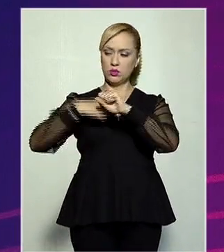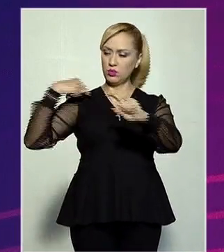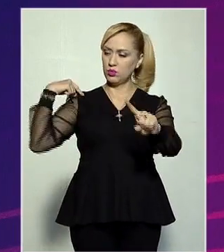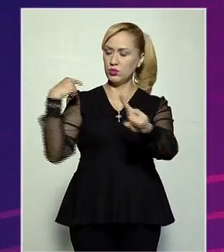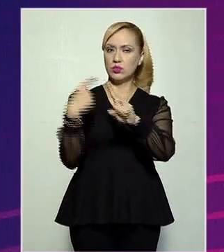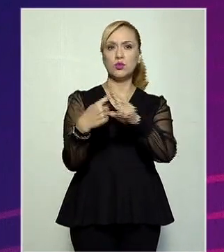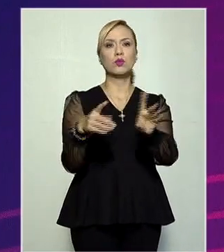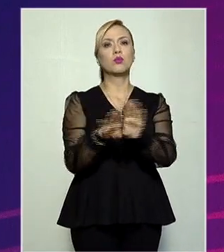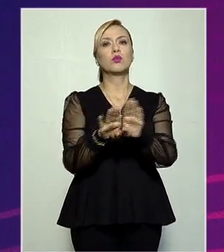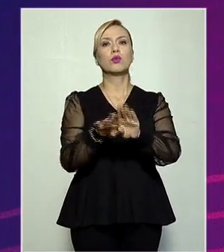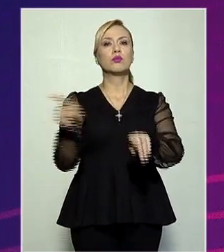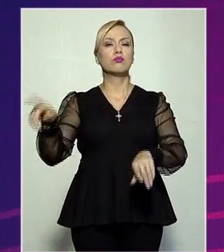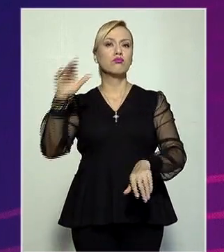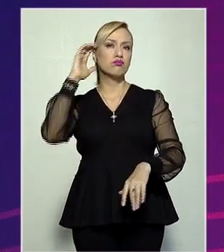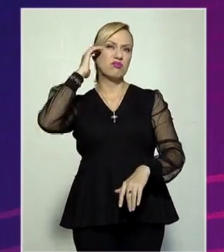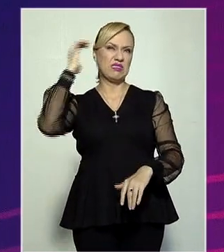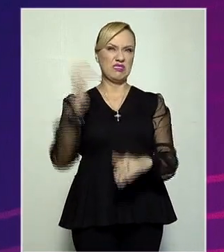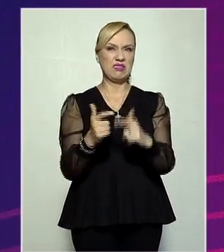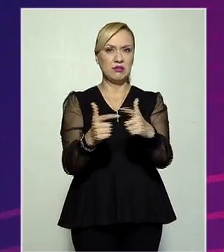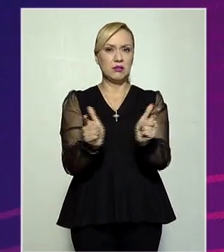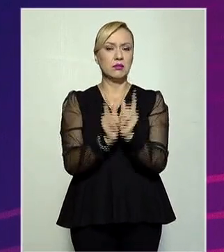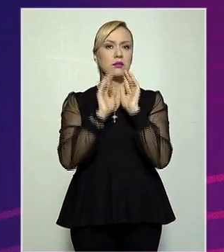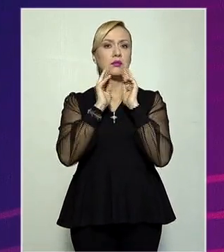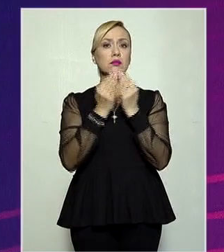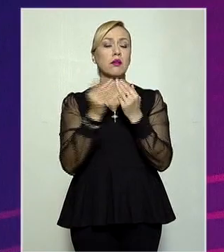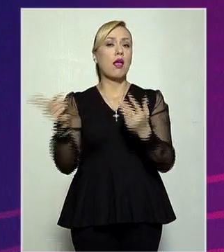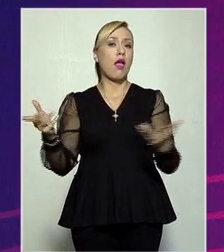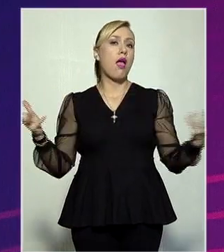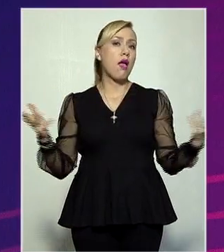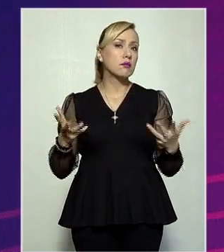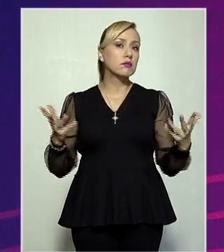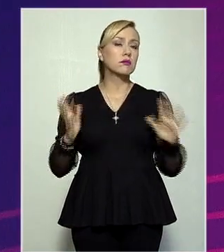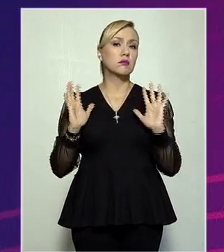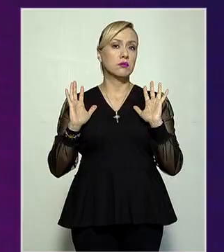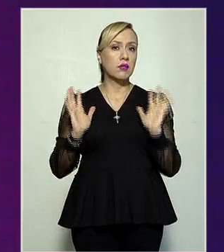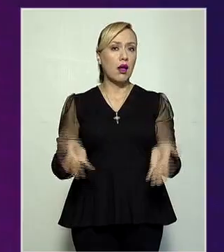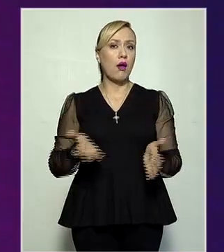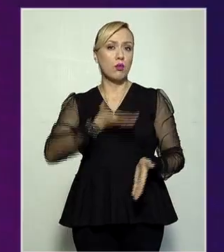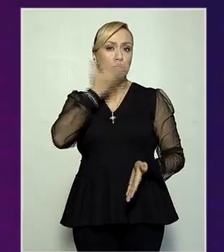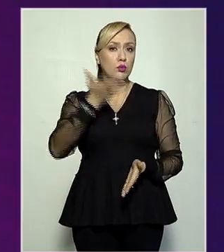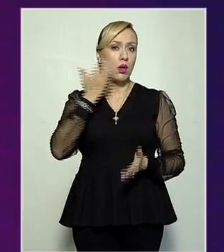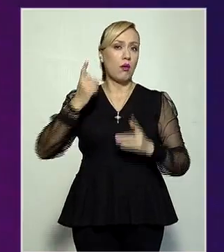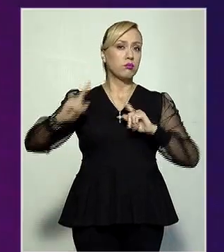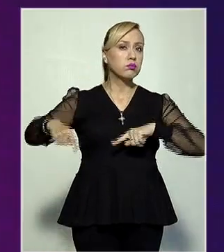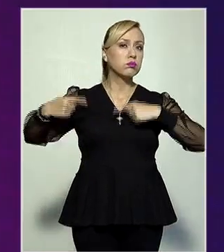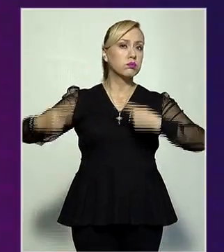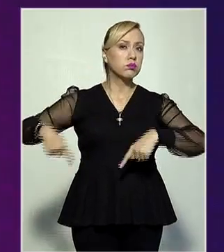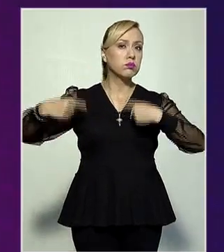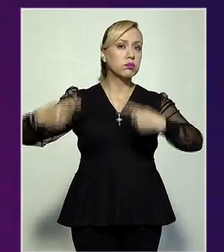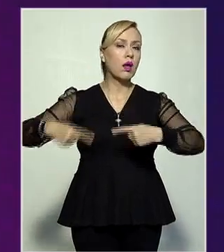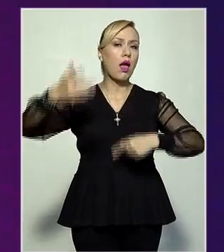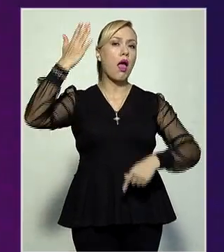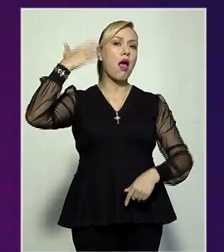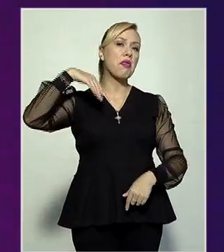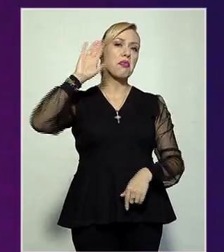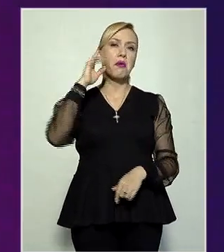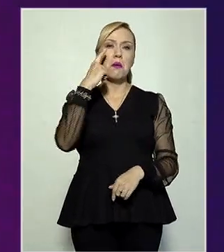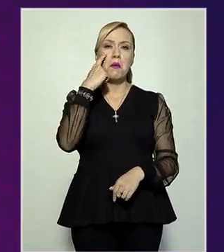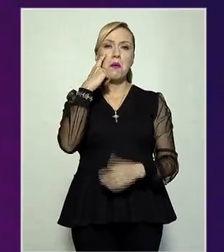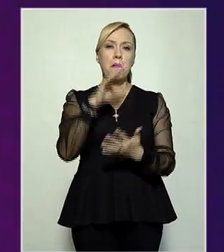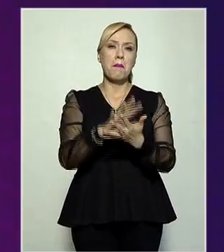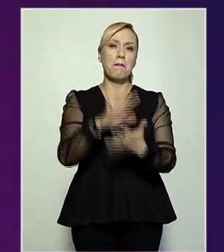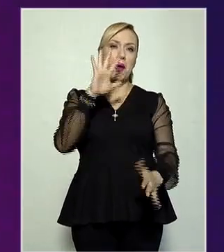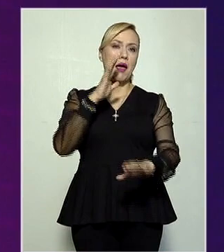en la que el crimen organizado ha ido pues realizando o adoptando ciertas prácticas que históricamente eran más vistas como en los estados